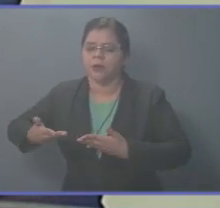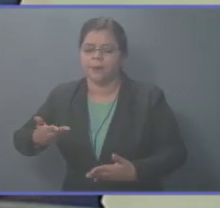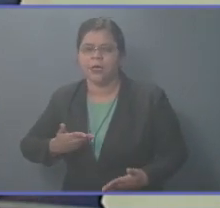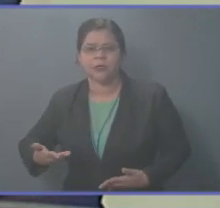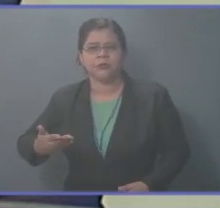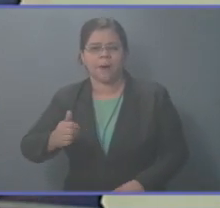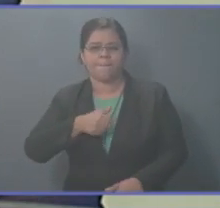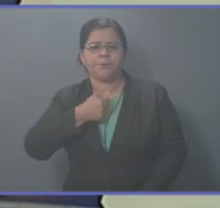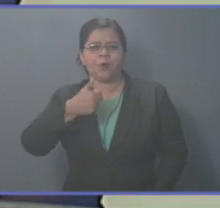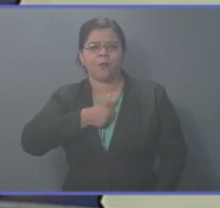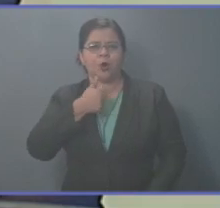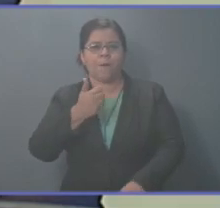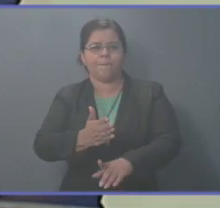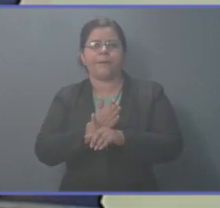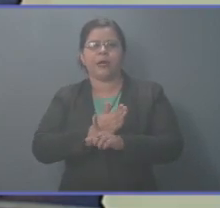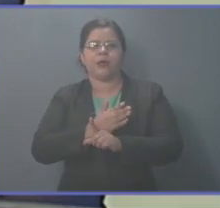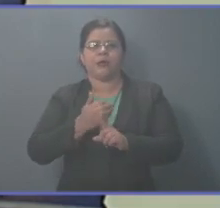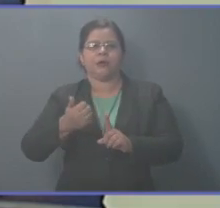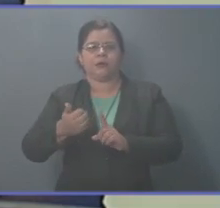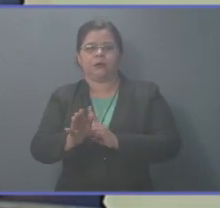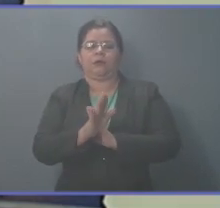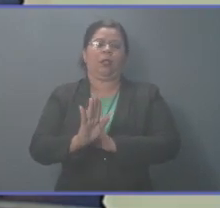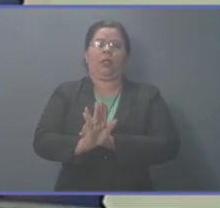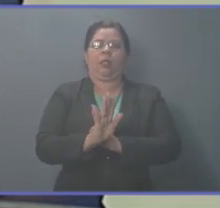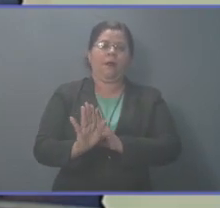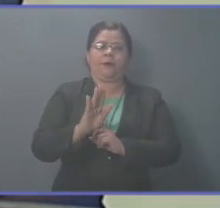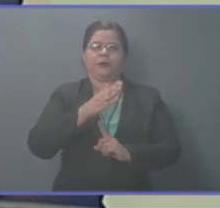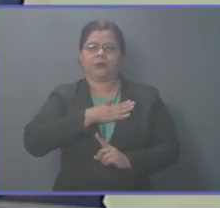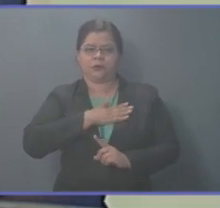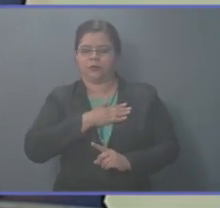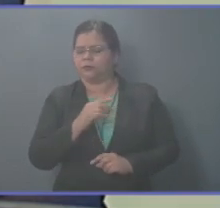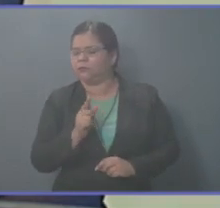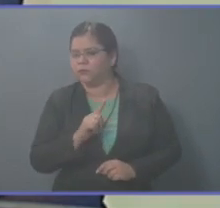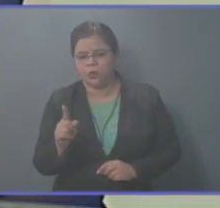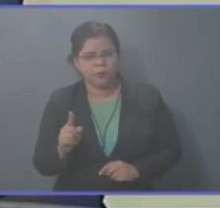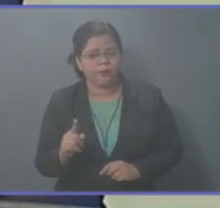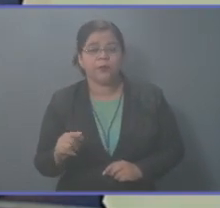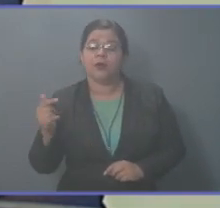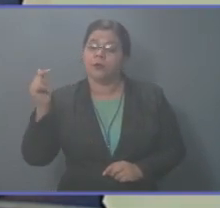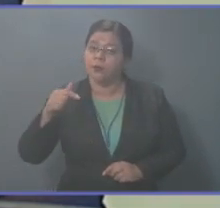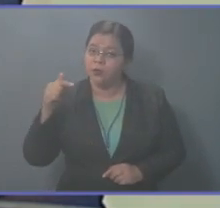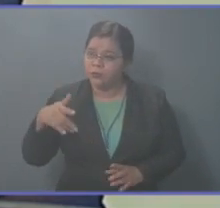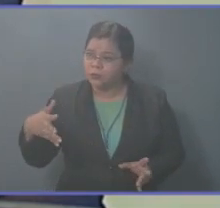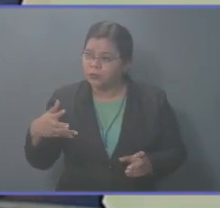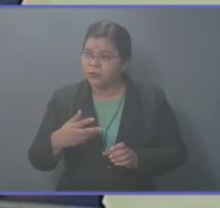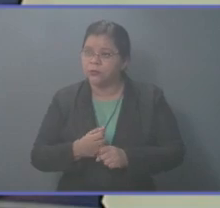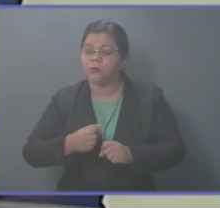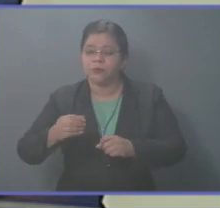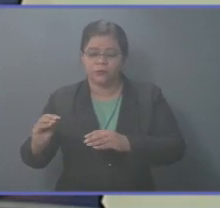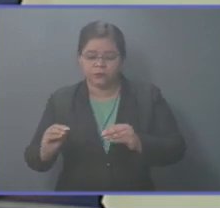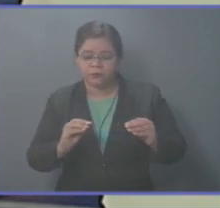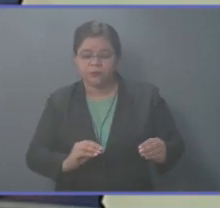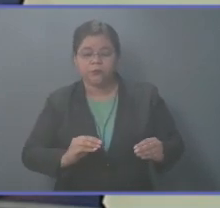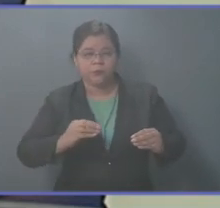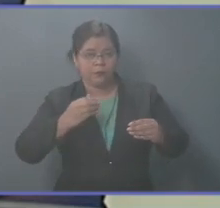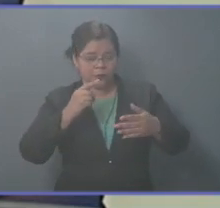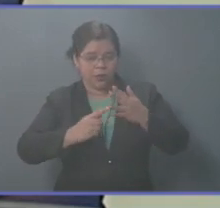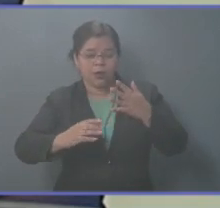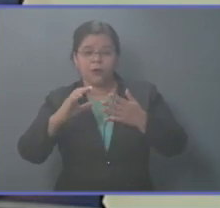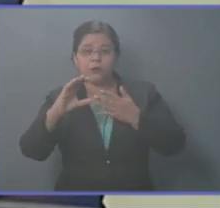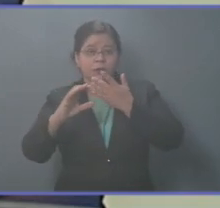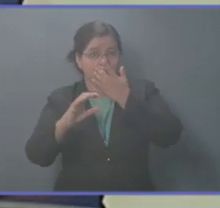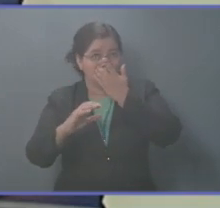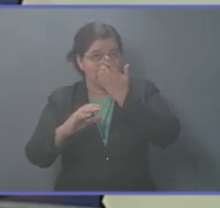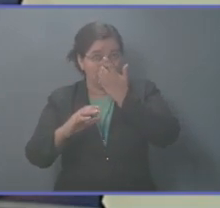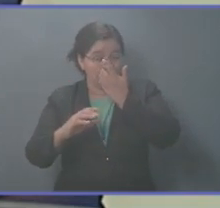seguridad personal del presidente. A esta conclusión se llega mediante una interpretación de la Constitución que